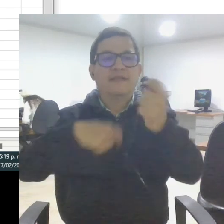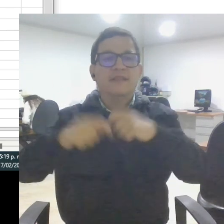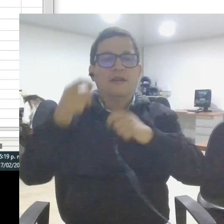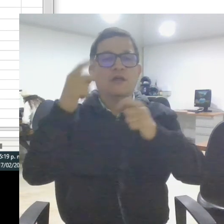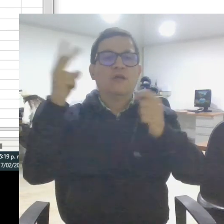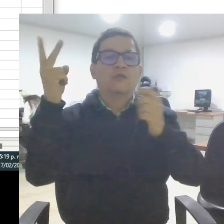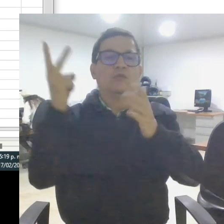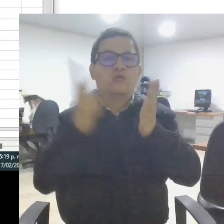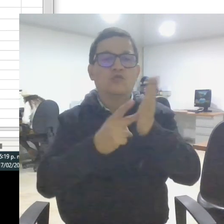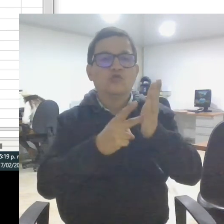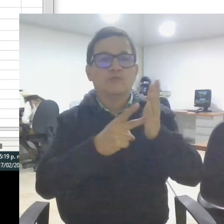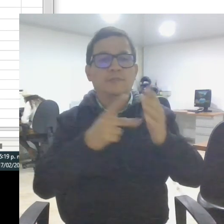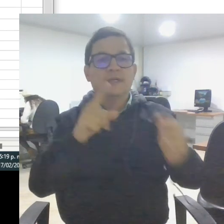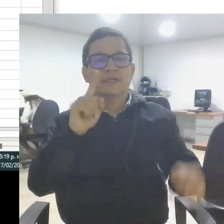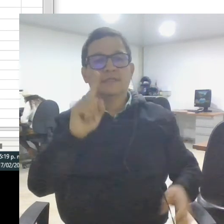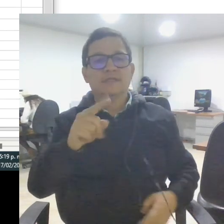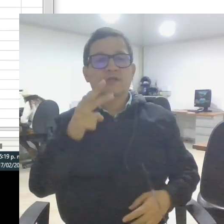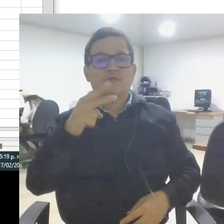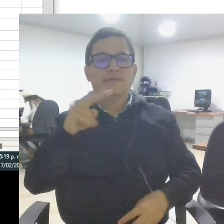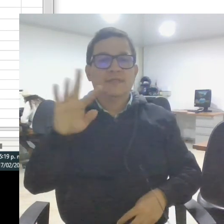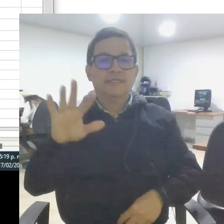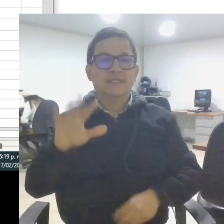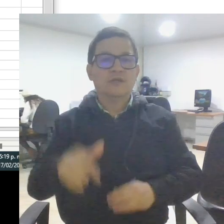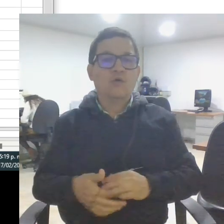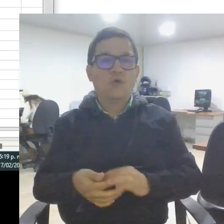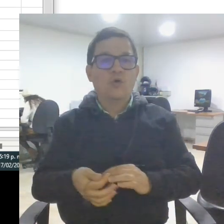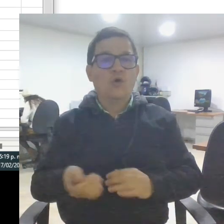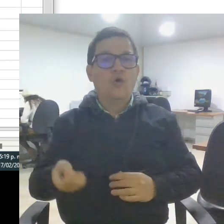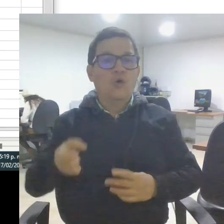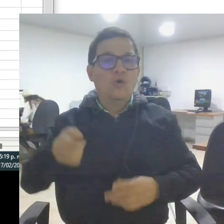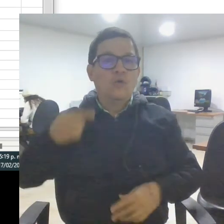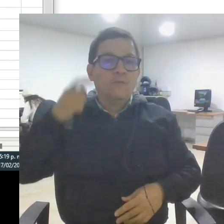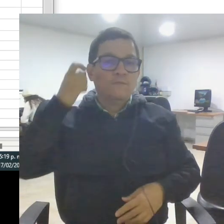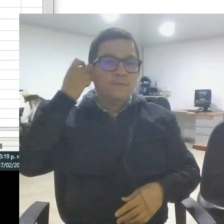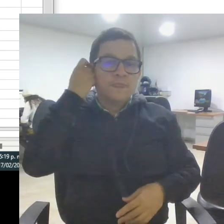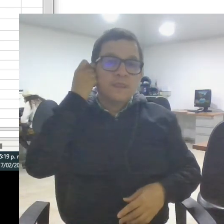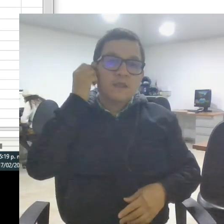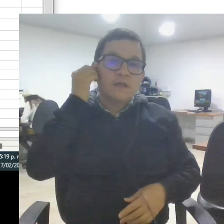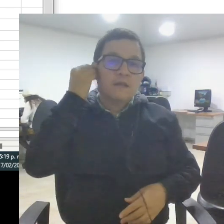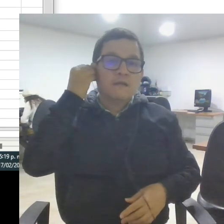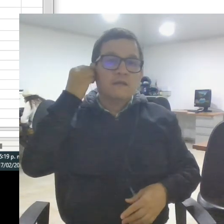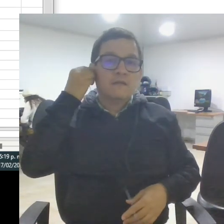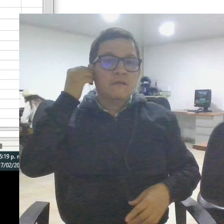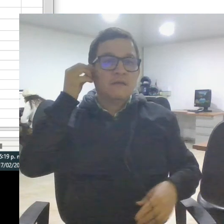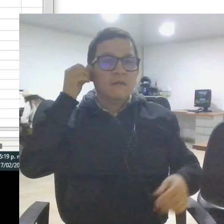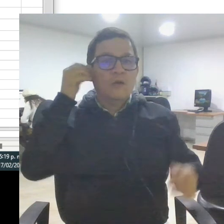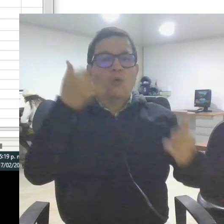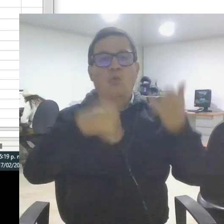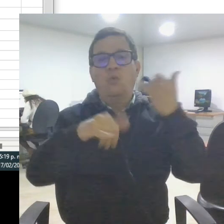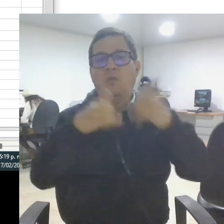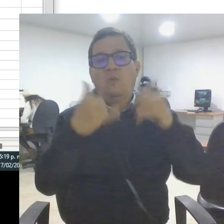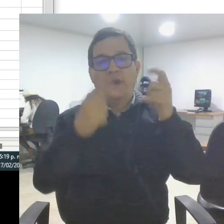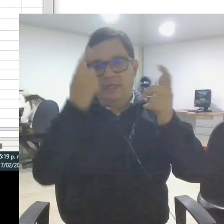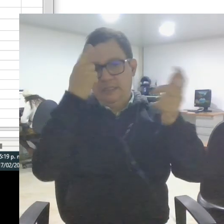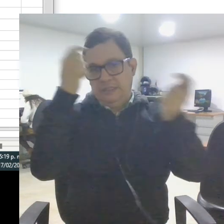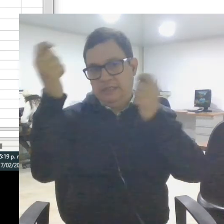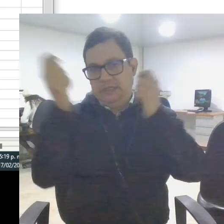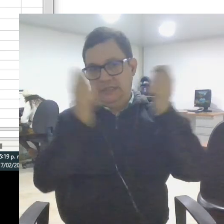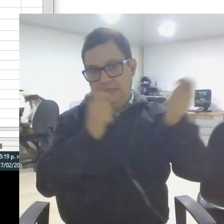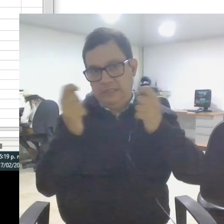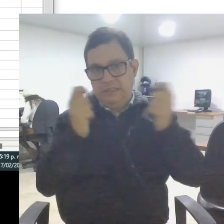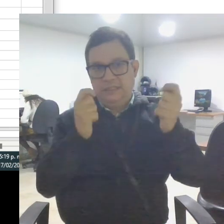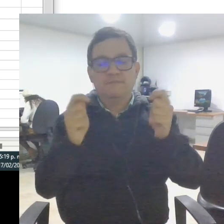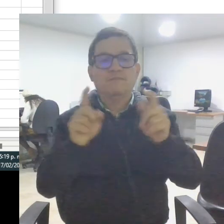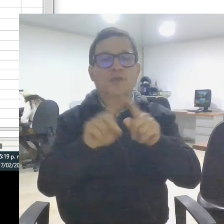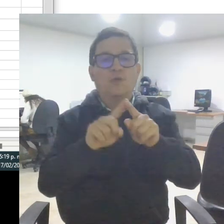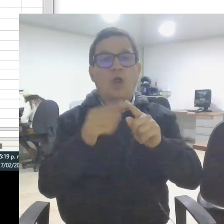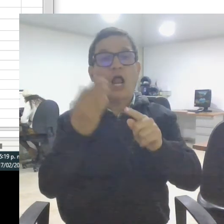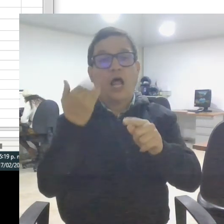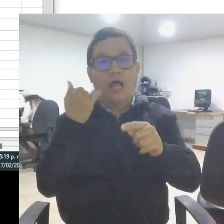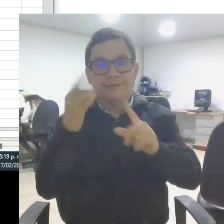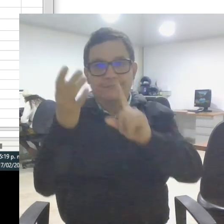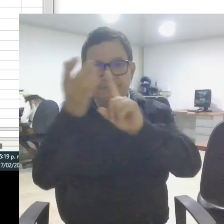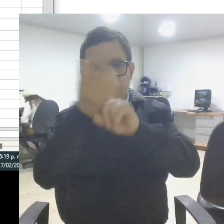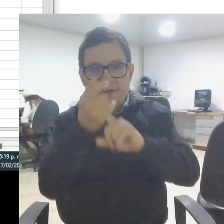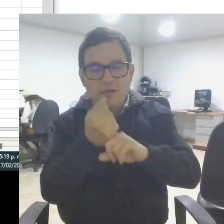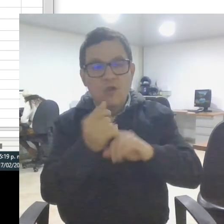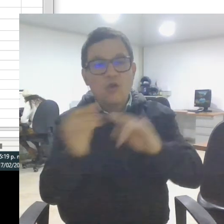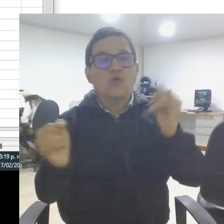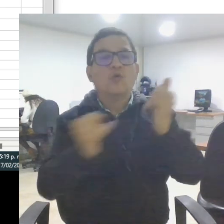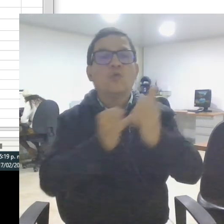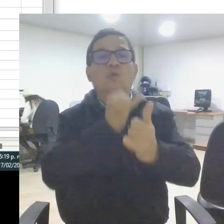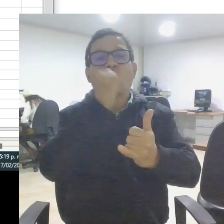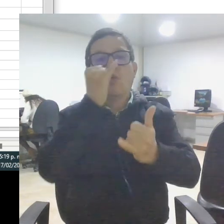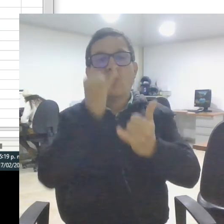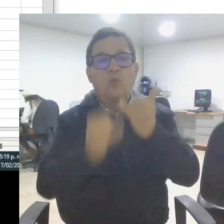2125 unidades del videojuego Estrategia, que es X2, que fue la variable que hace poco hallamos, y por último